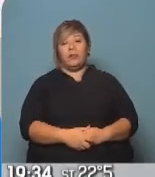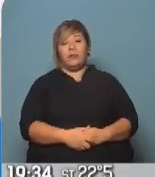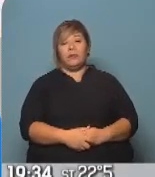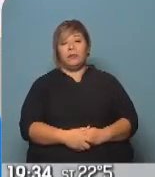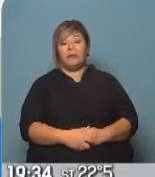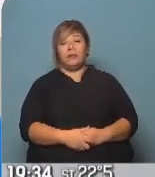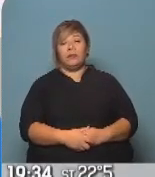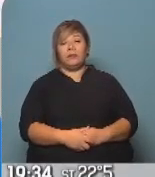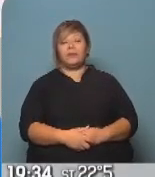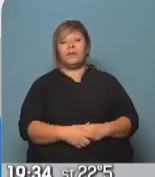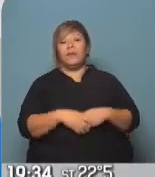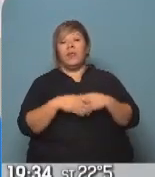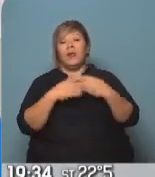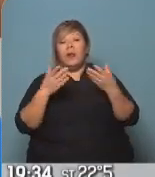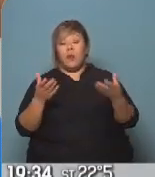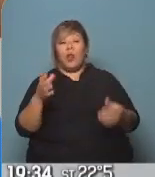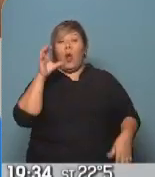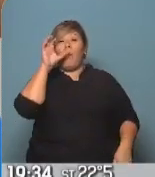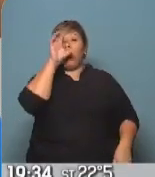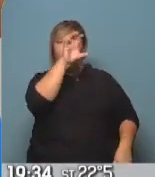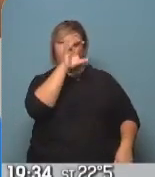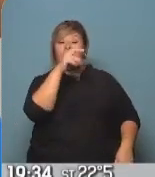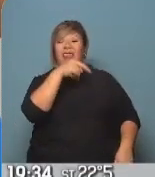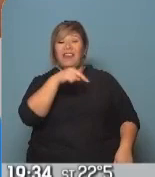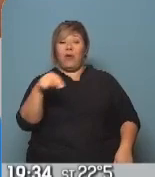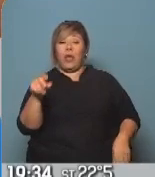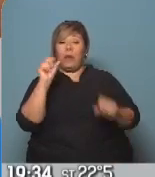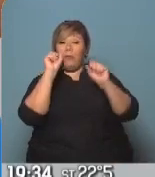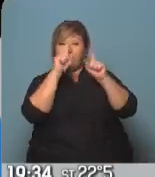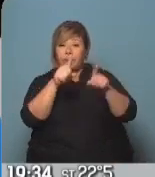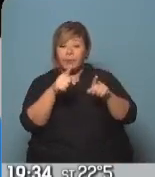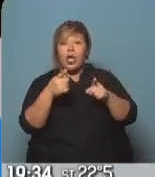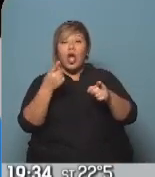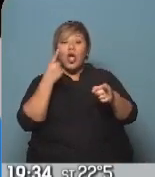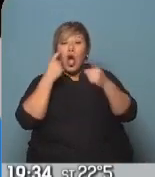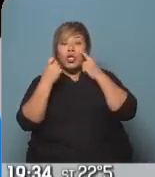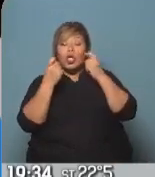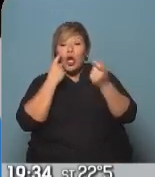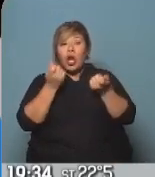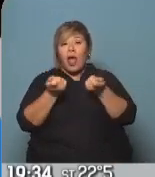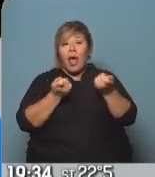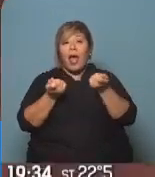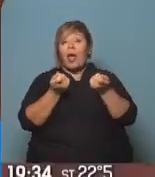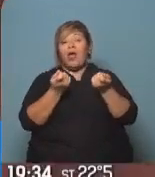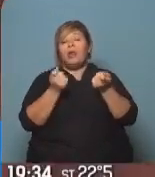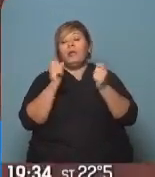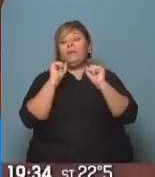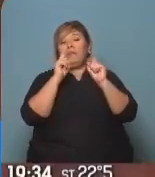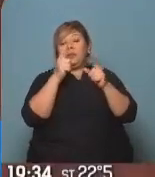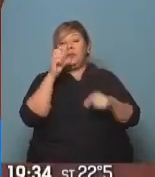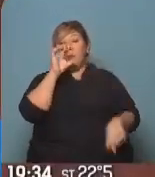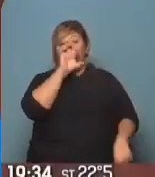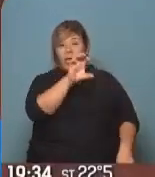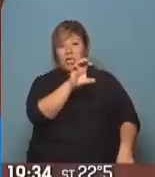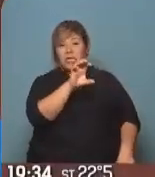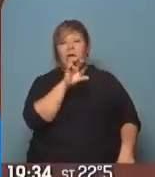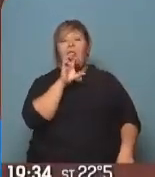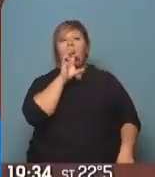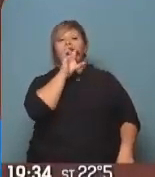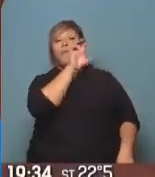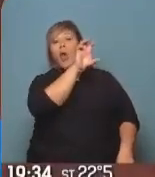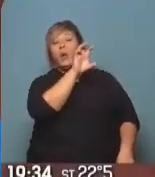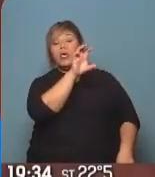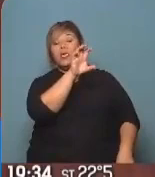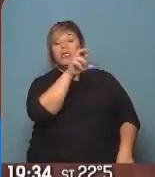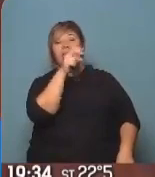aparato partidario a nivel provincial, que controla los resortes del Estado provincial, una provincia que